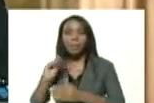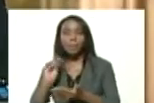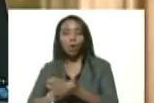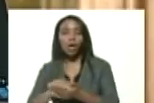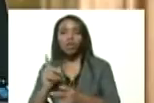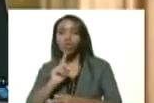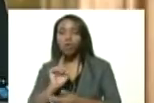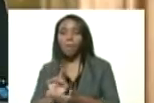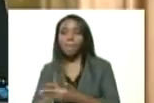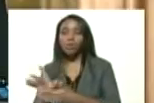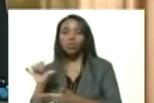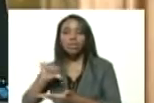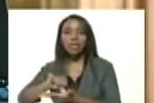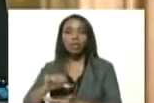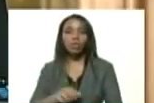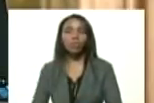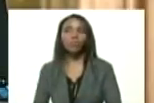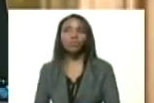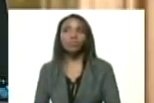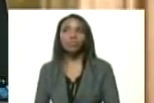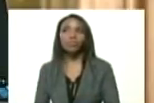nos van a sacar del centro